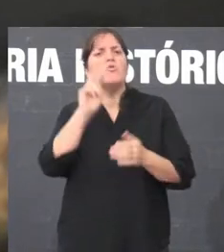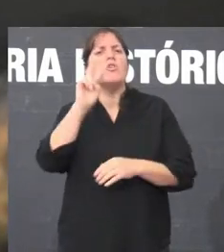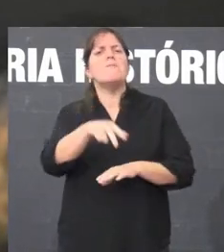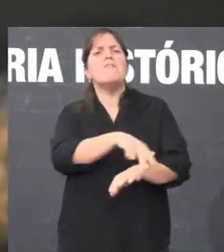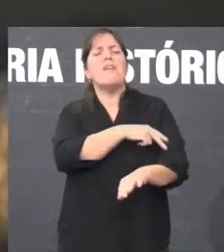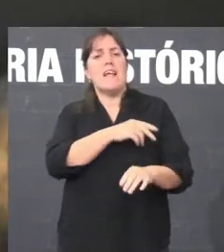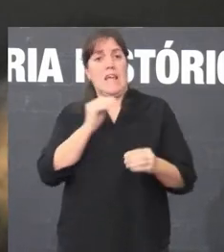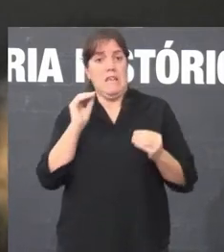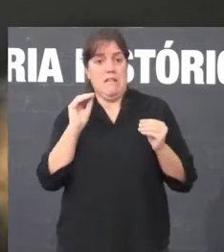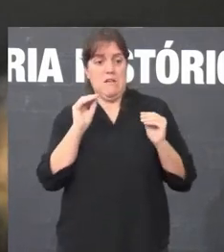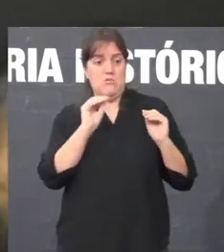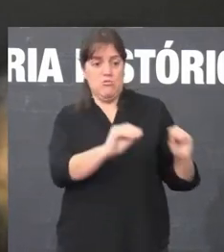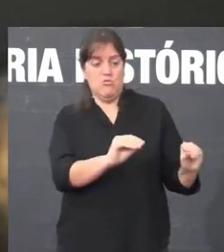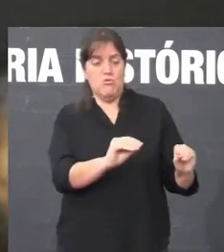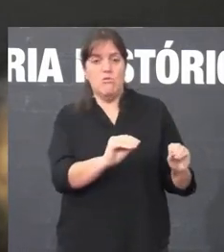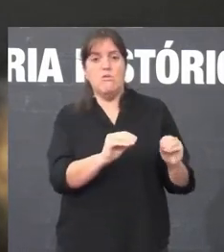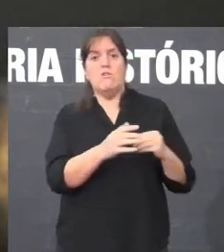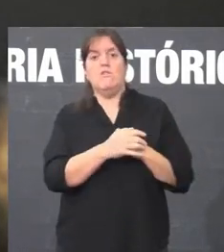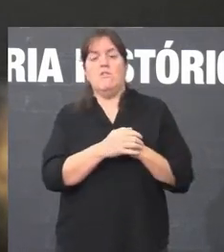respecto